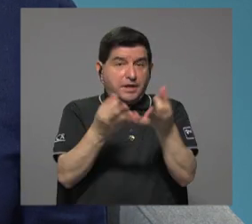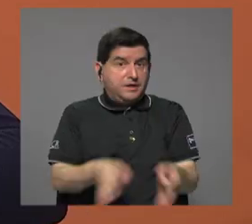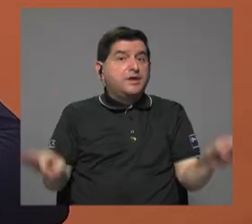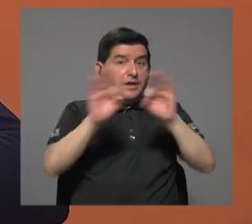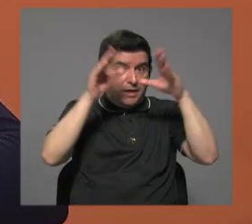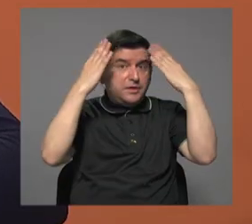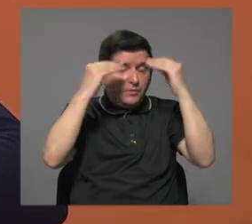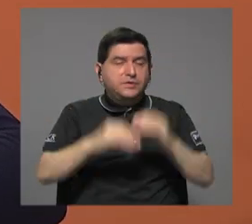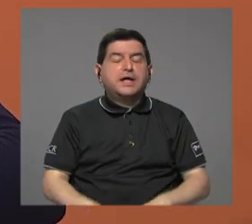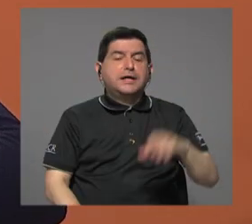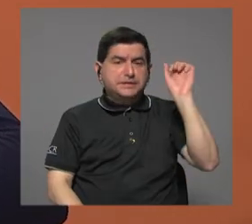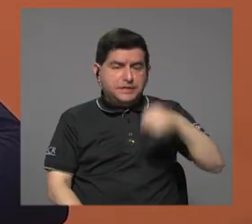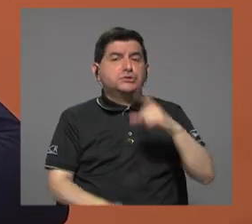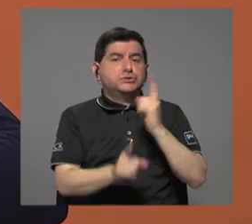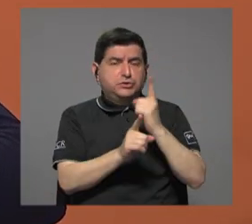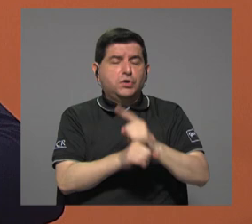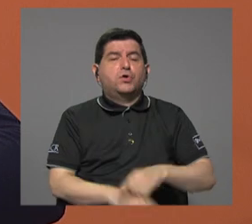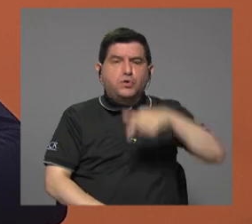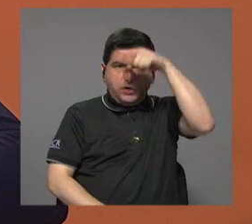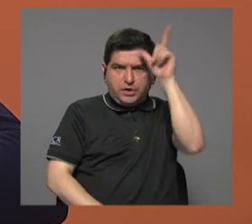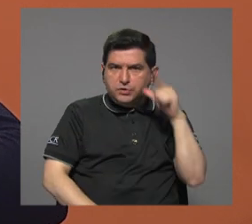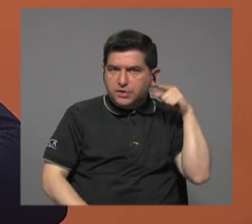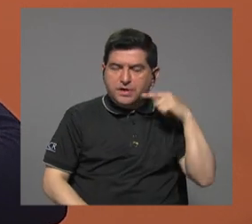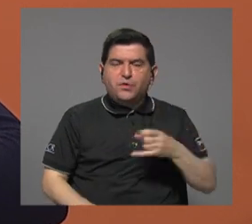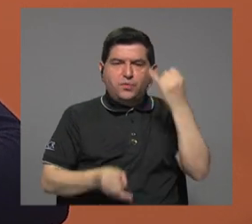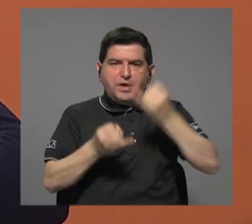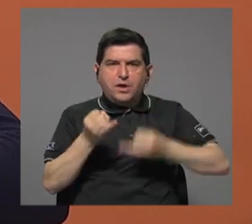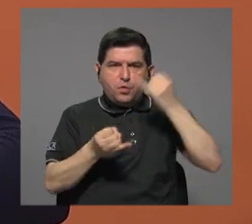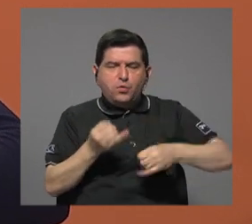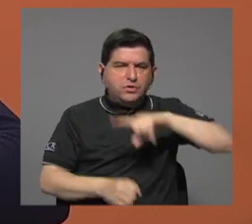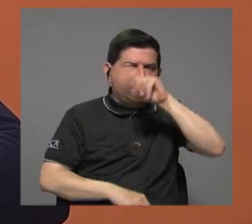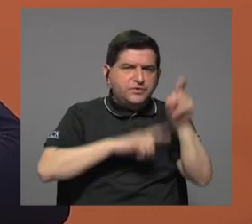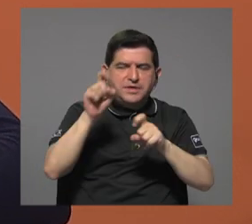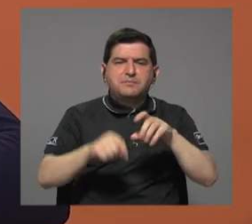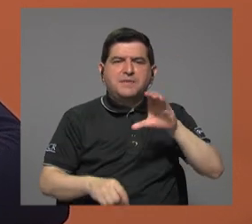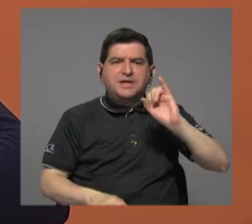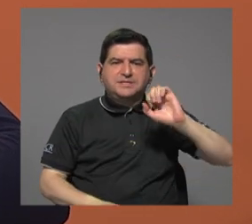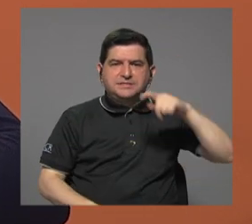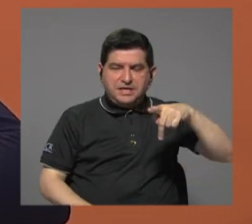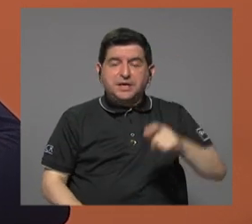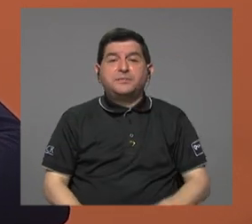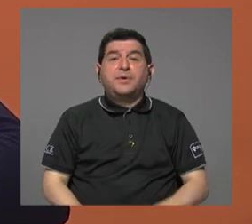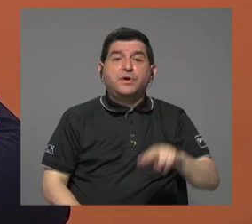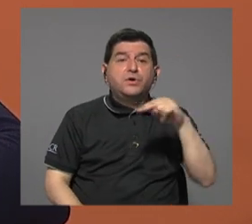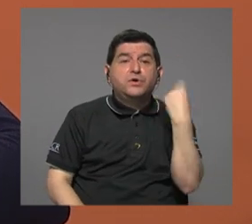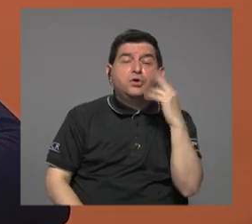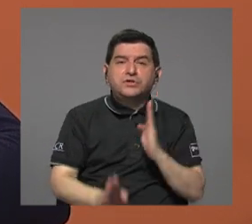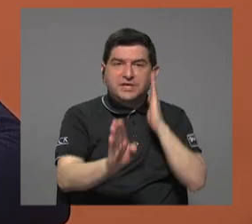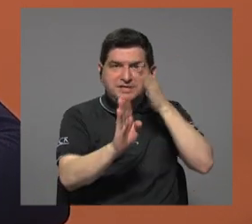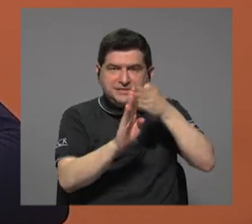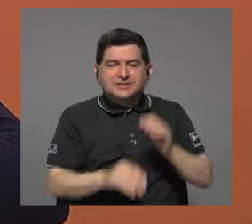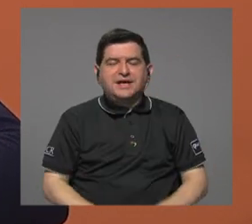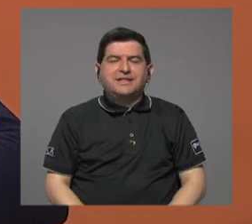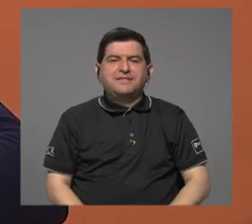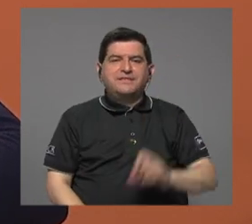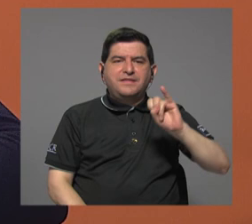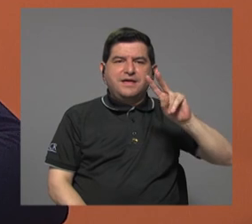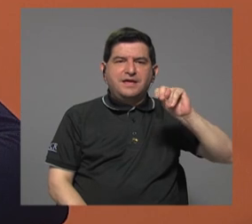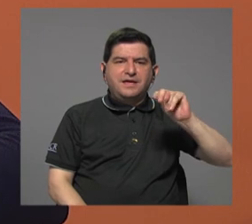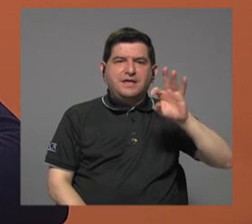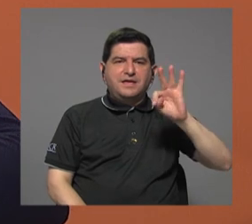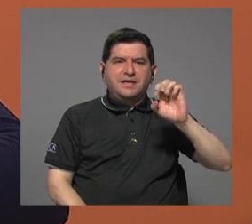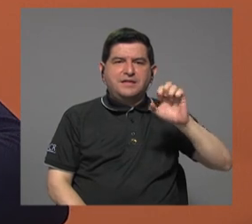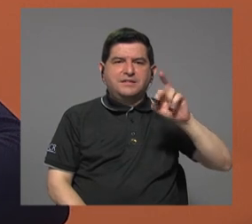justamente van al aura esta semana sale la última encuesta del cep y tenemos una noticia que viene directo de interferencia del